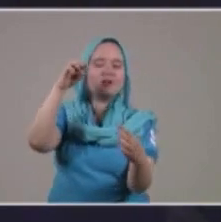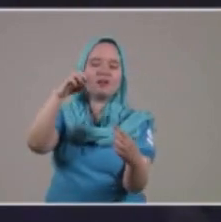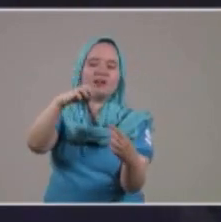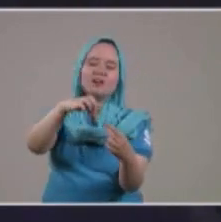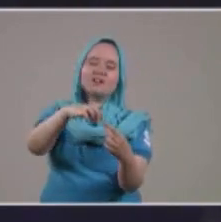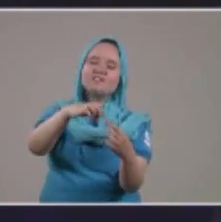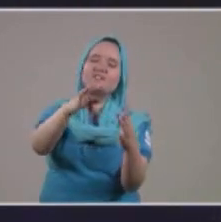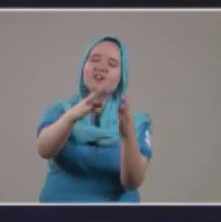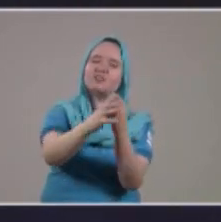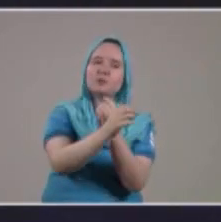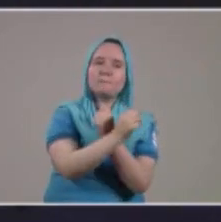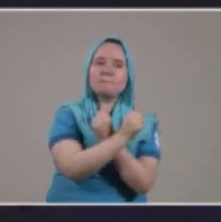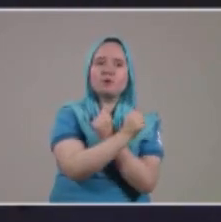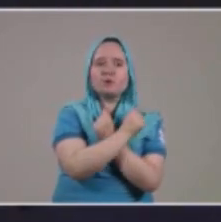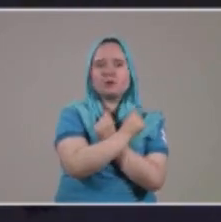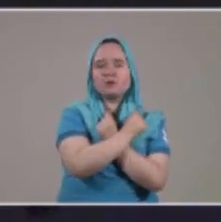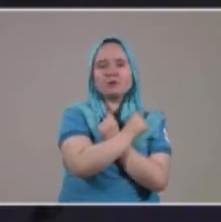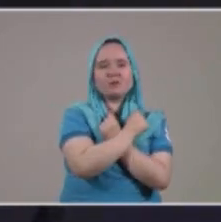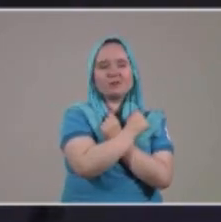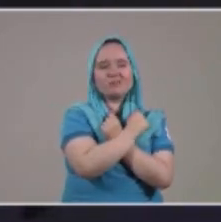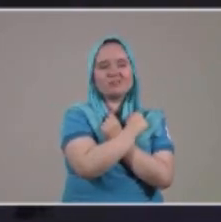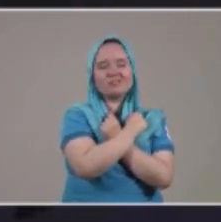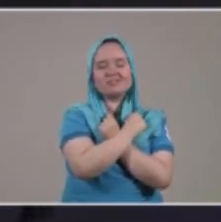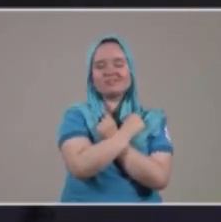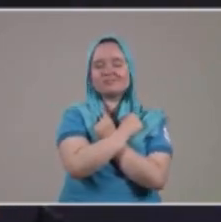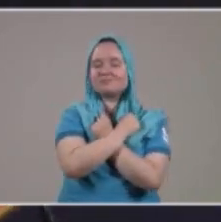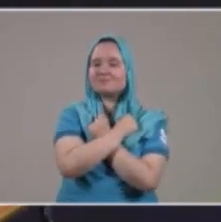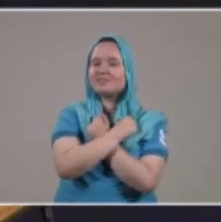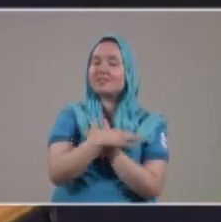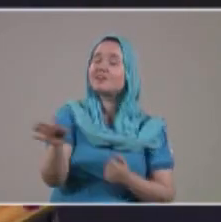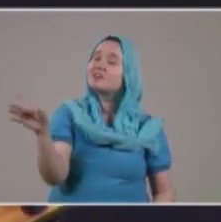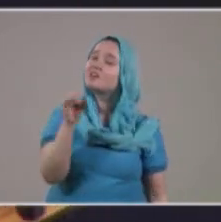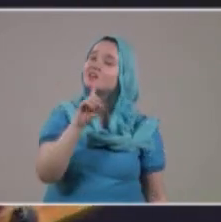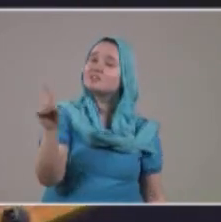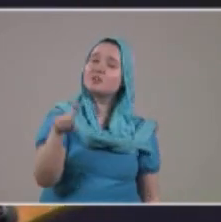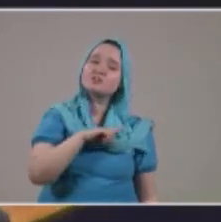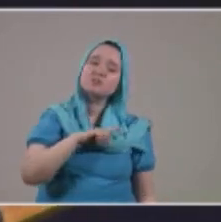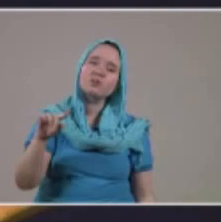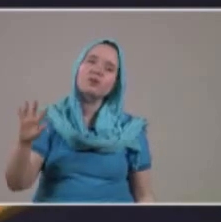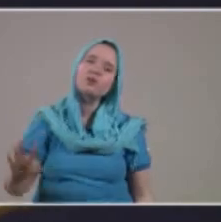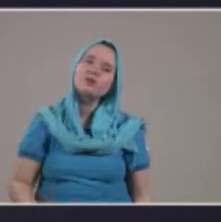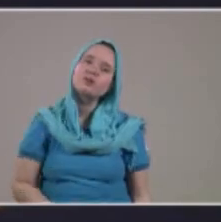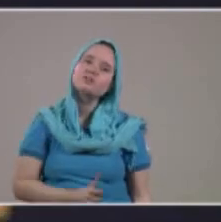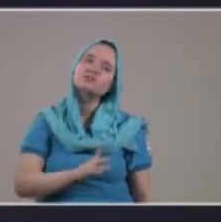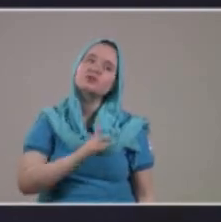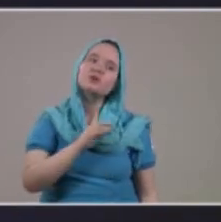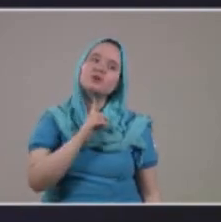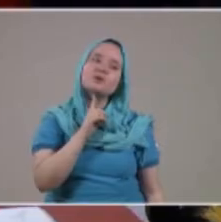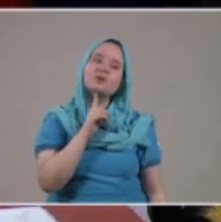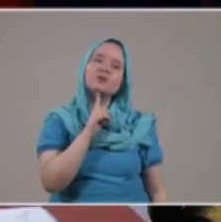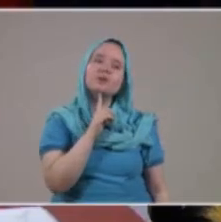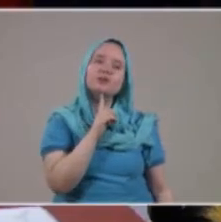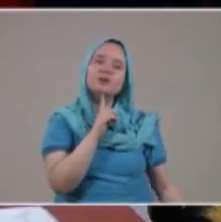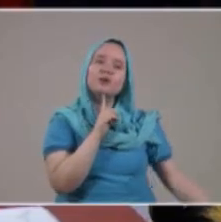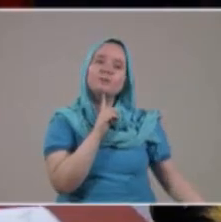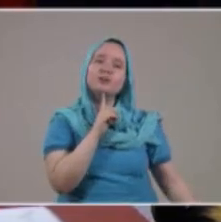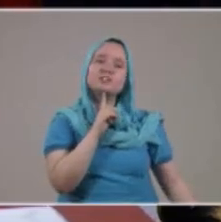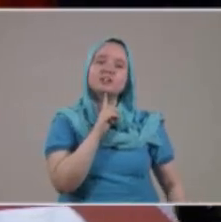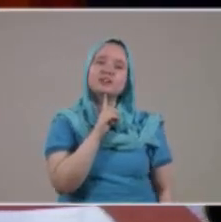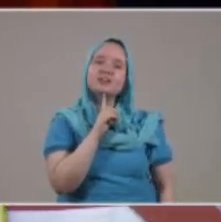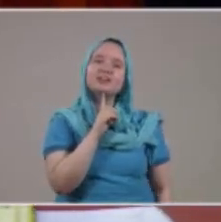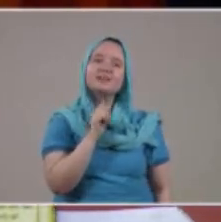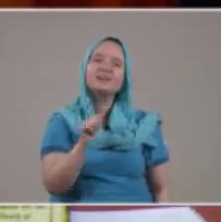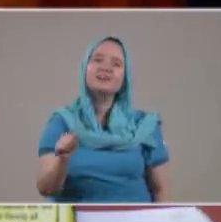Si hay alguien que quiera aceptar a Jesucristo como su Salvador personal, en este momento, véngase para acá al